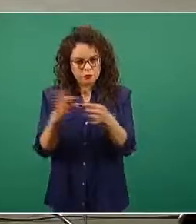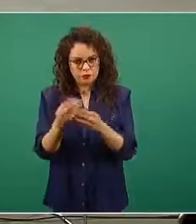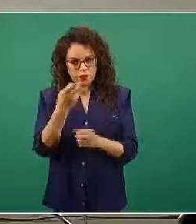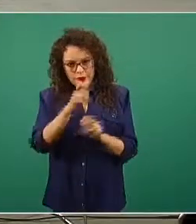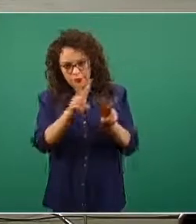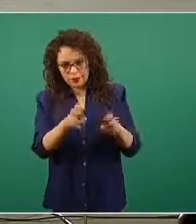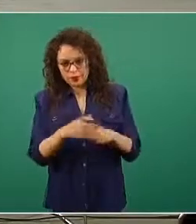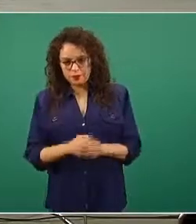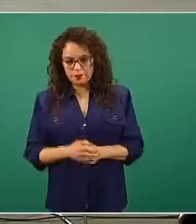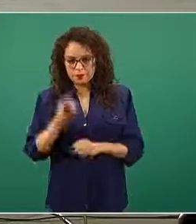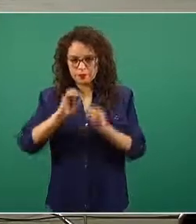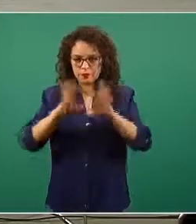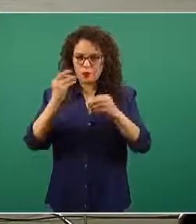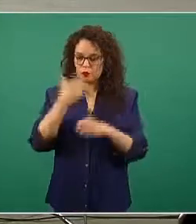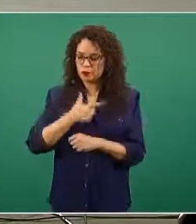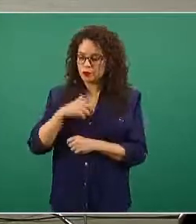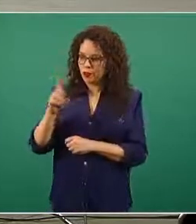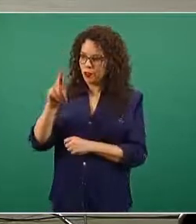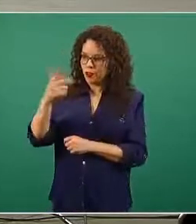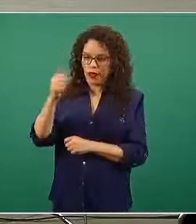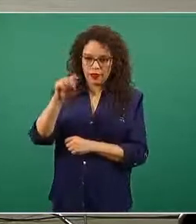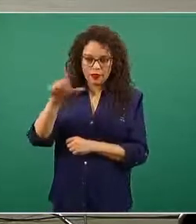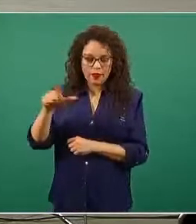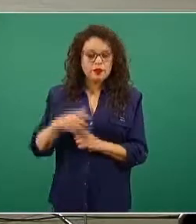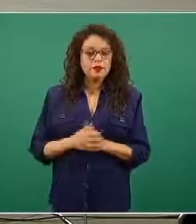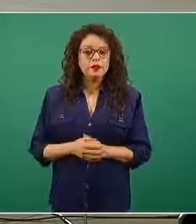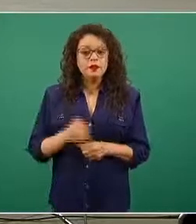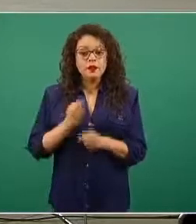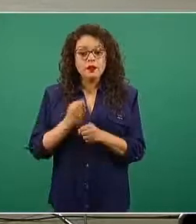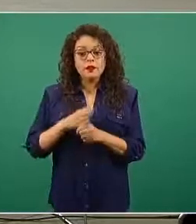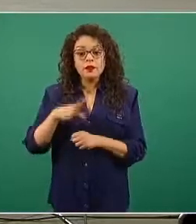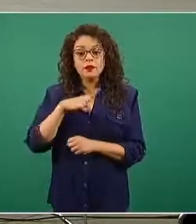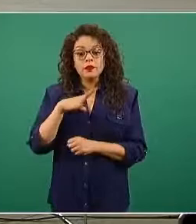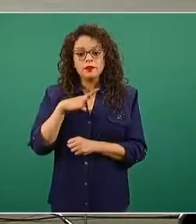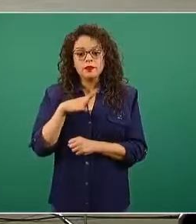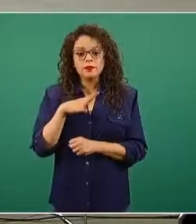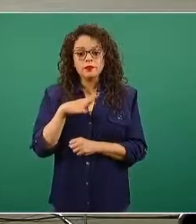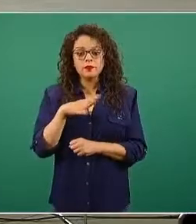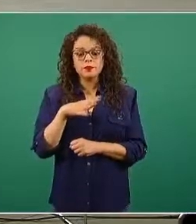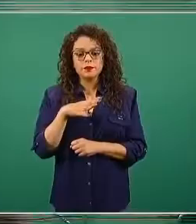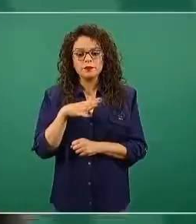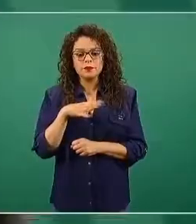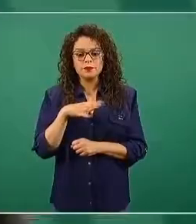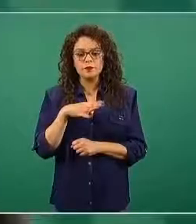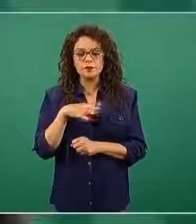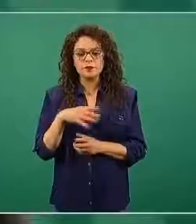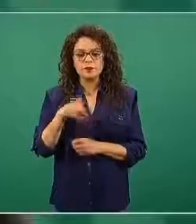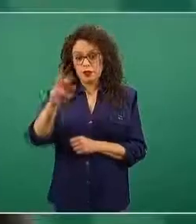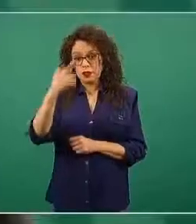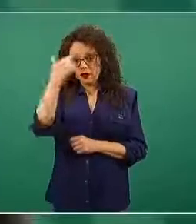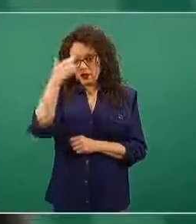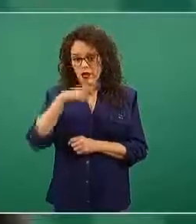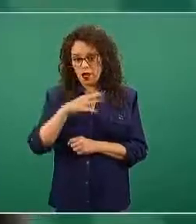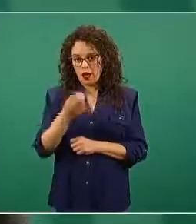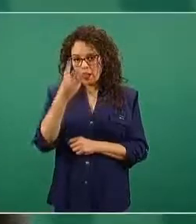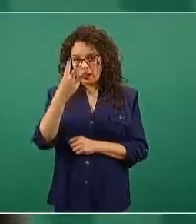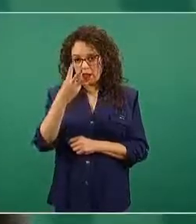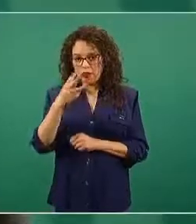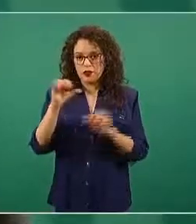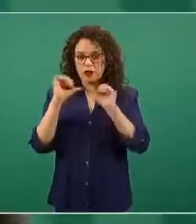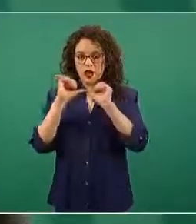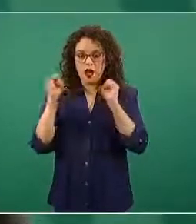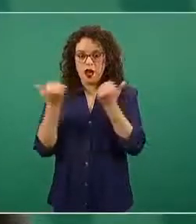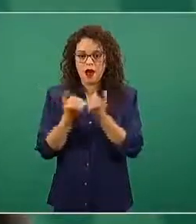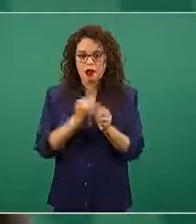con mucho gusto, doctor López-Gatell. Hasta el momento hay que recordar que tenemos 3 campos o áreas